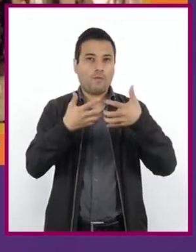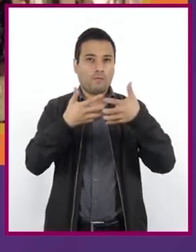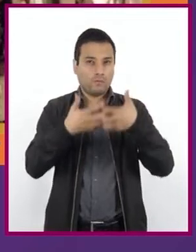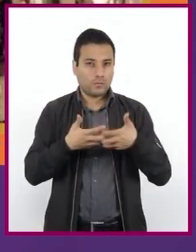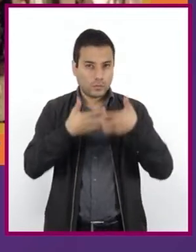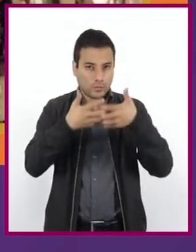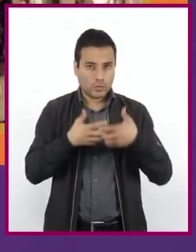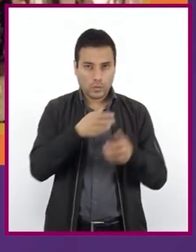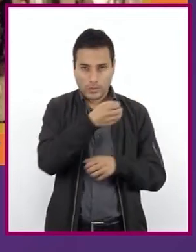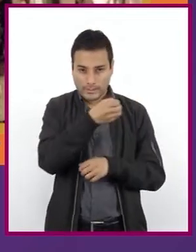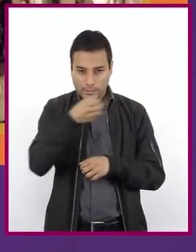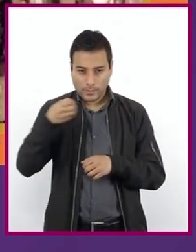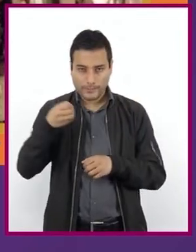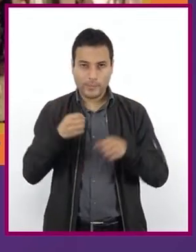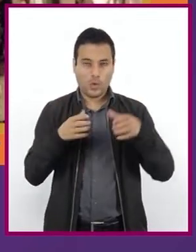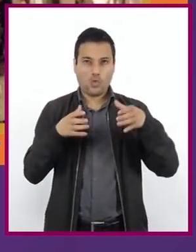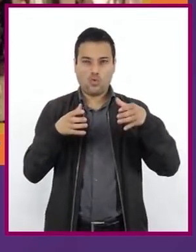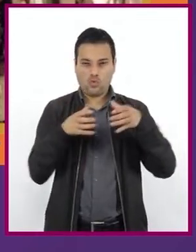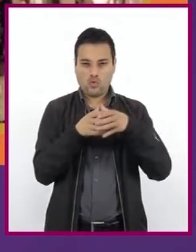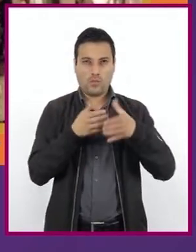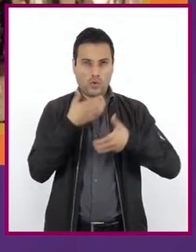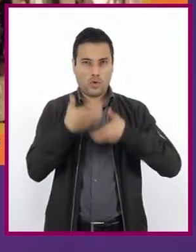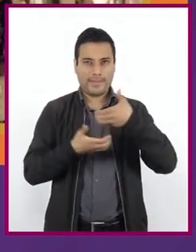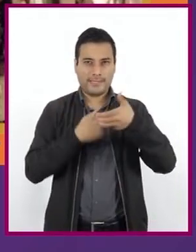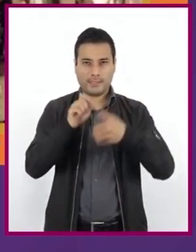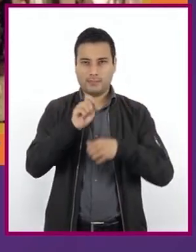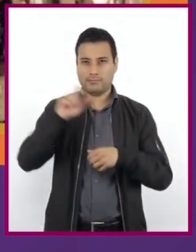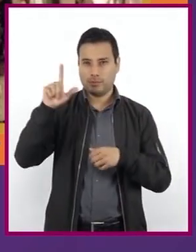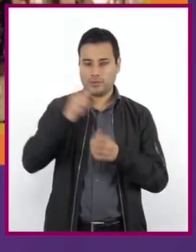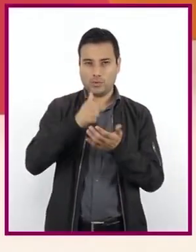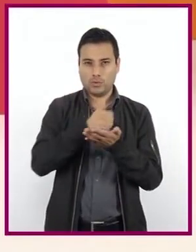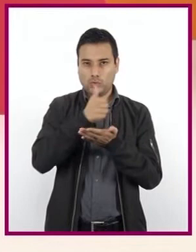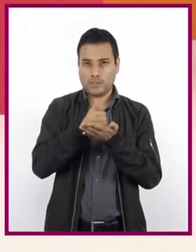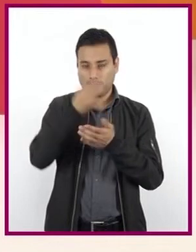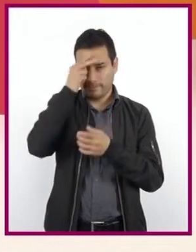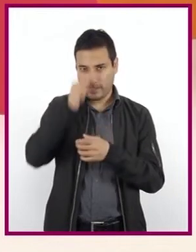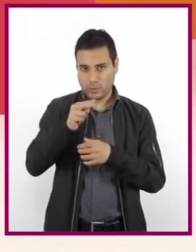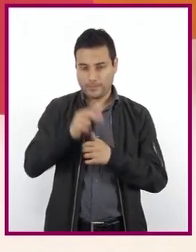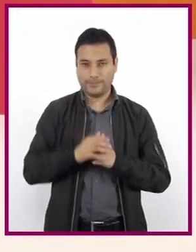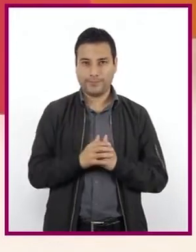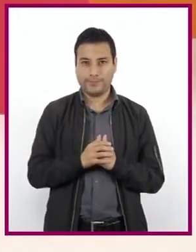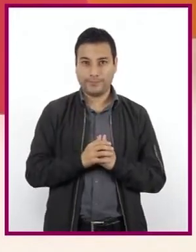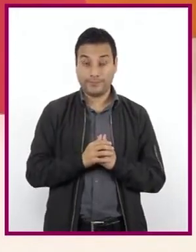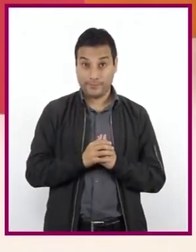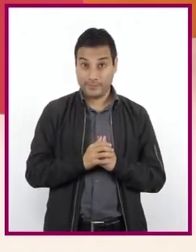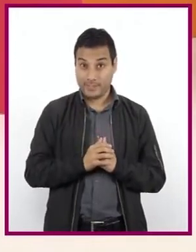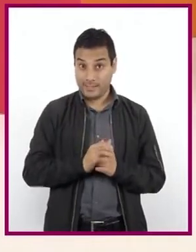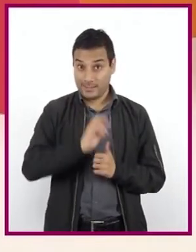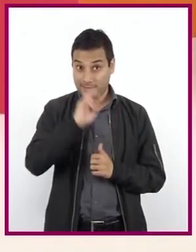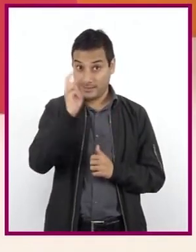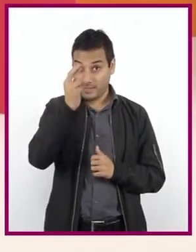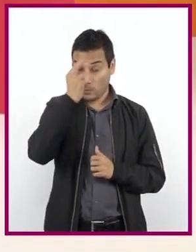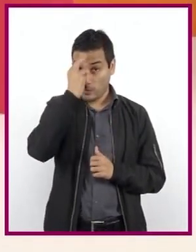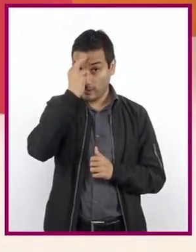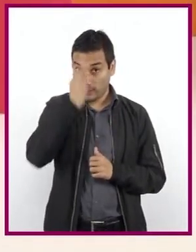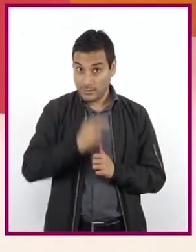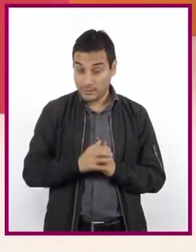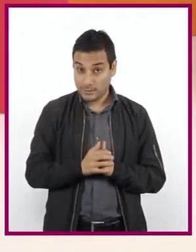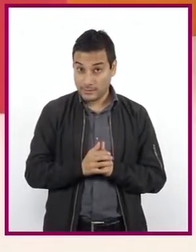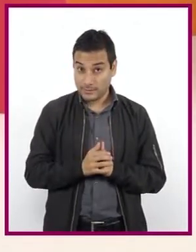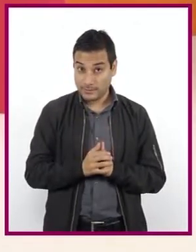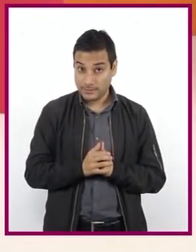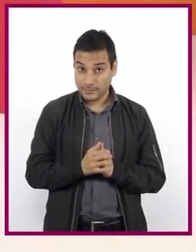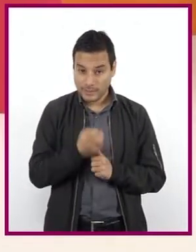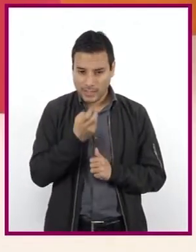del Consulado de Comerciantes de la Ciudad de México. ¿Recuerdan cuál era la importancia